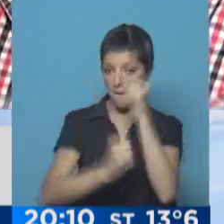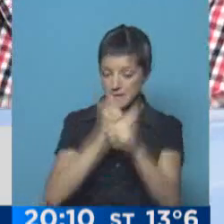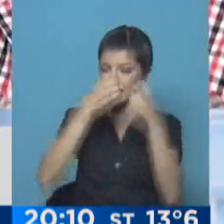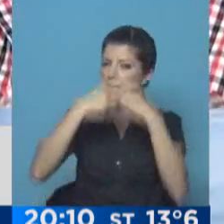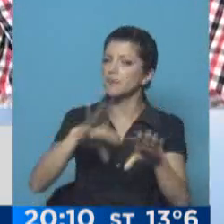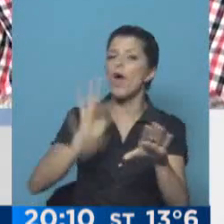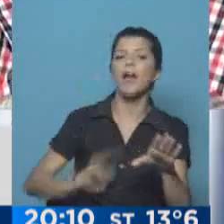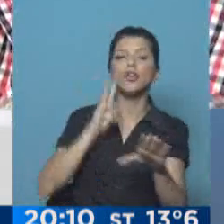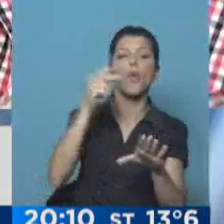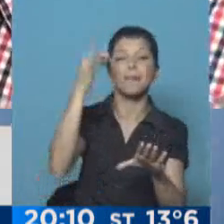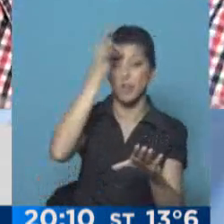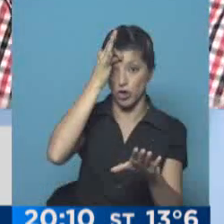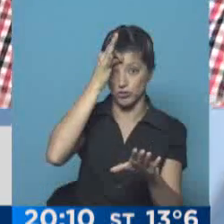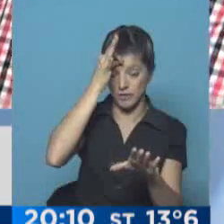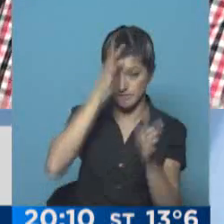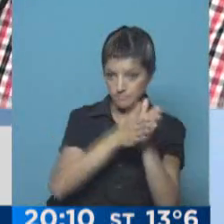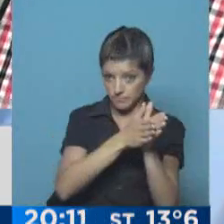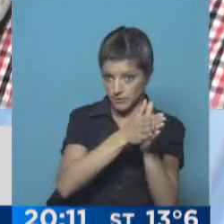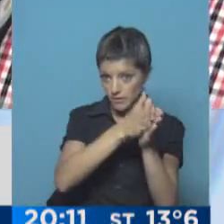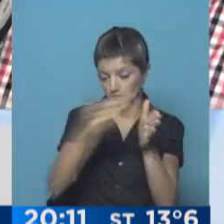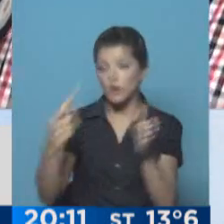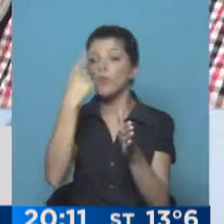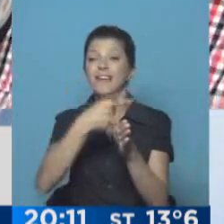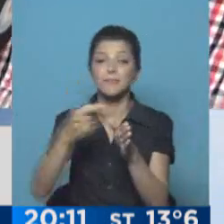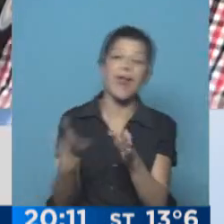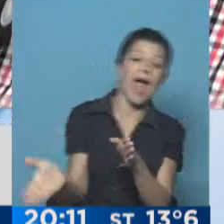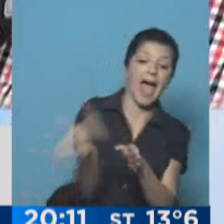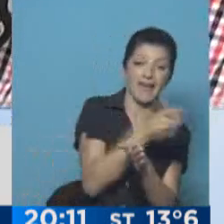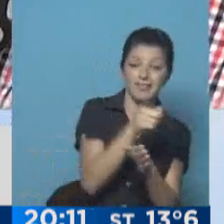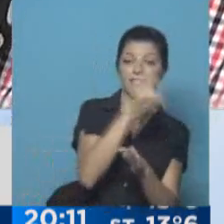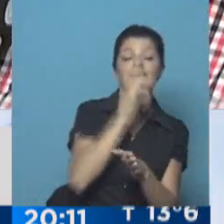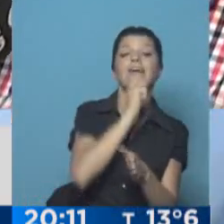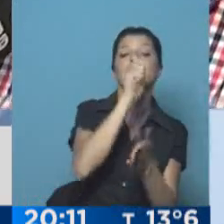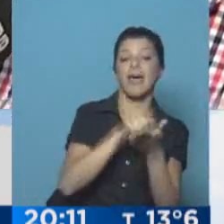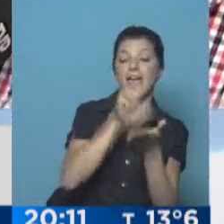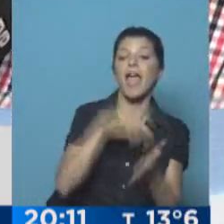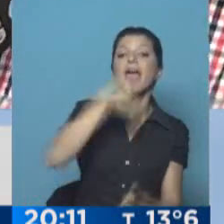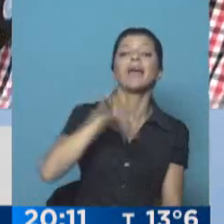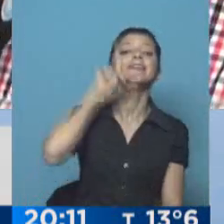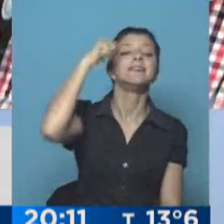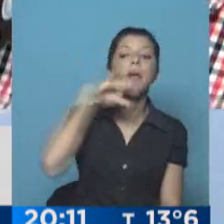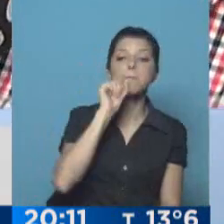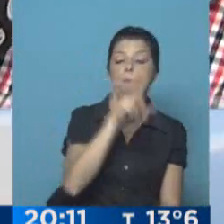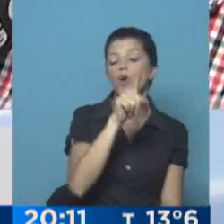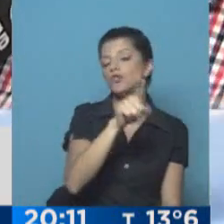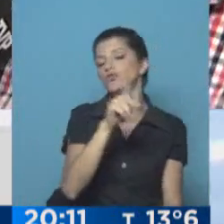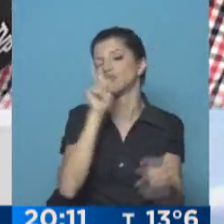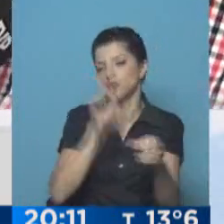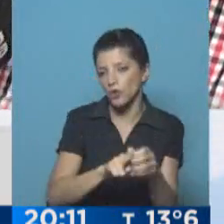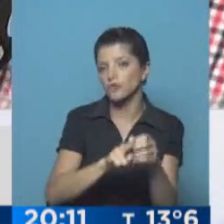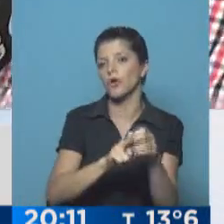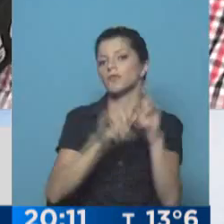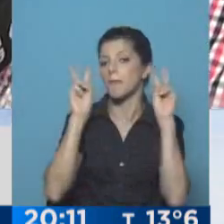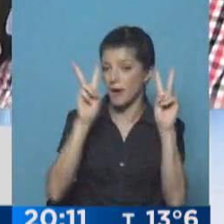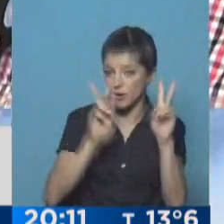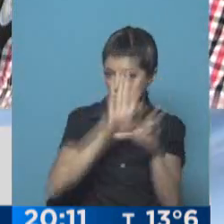en 2012 y se registra una semana antes de que Fernando Niembro y el resto de sus socios del peronismo bonaerense dentro del